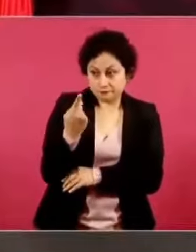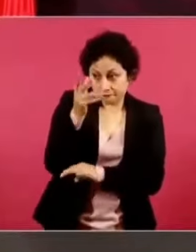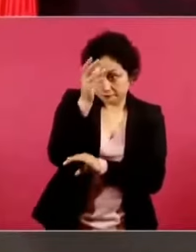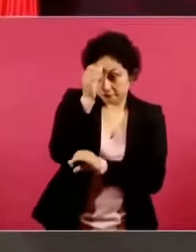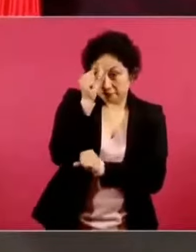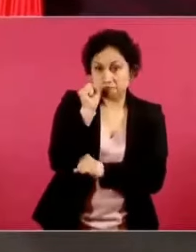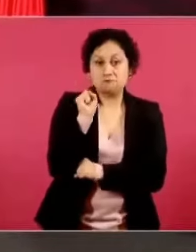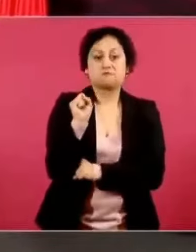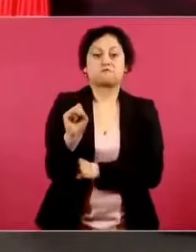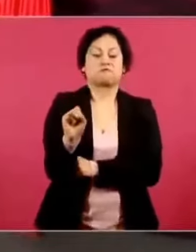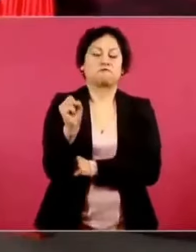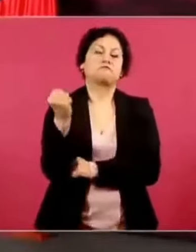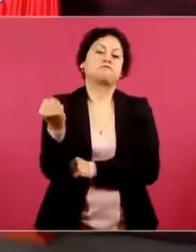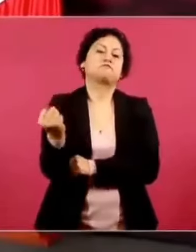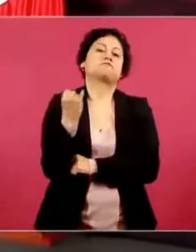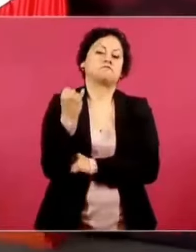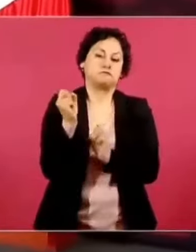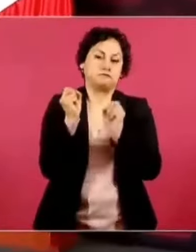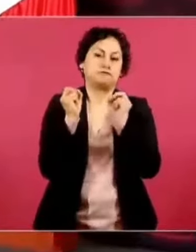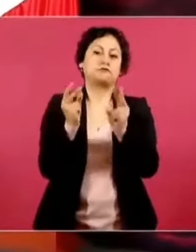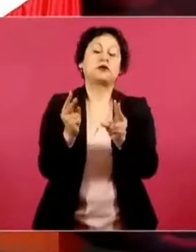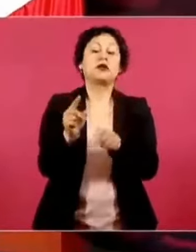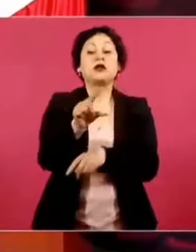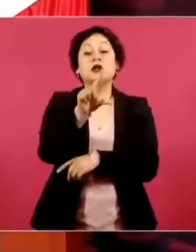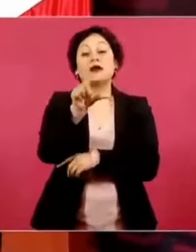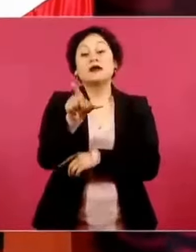compitiendo y creo que